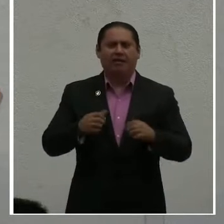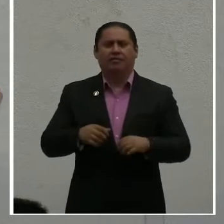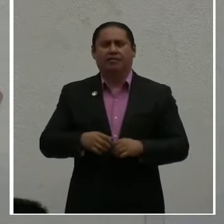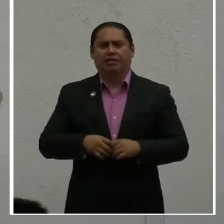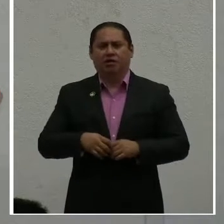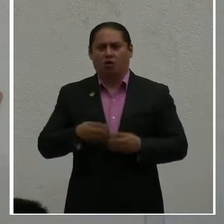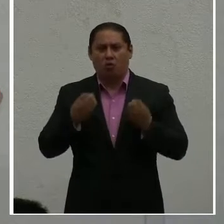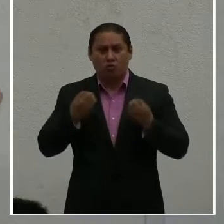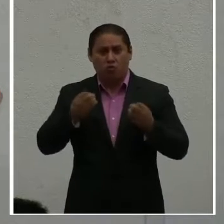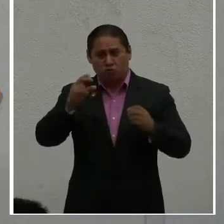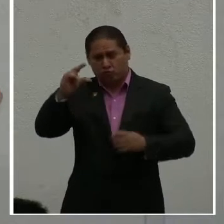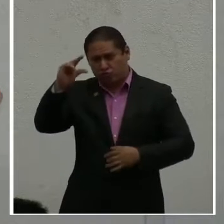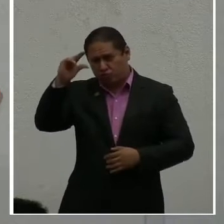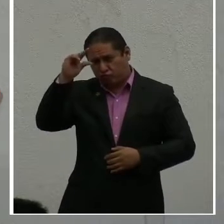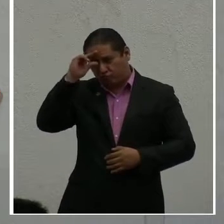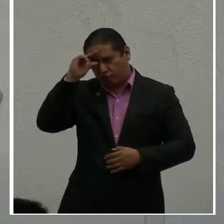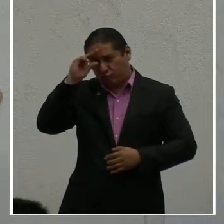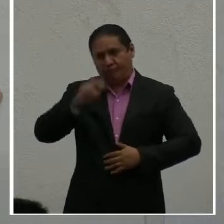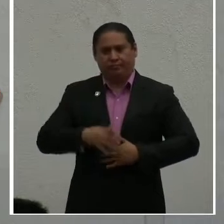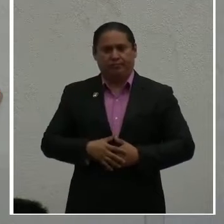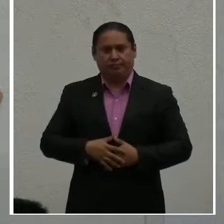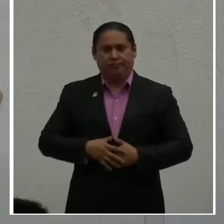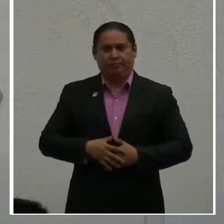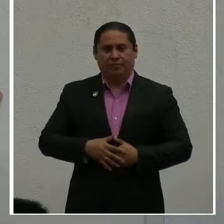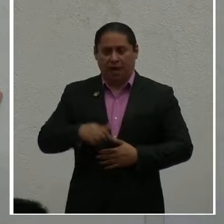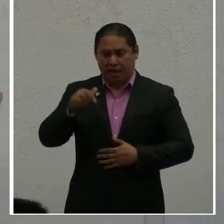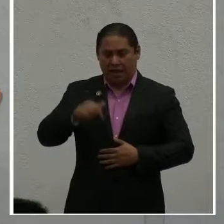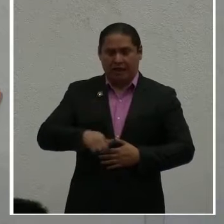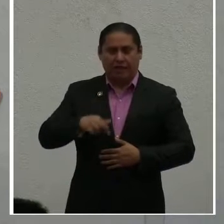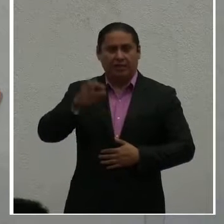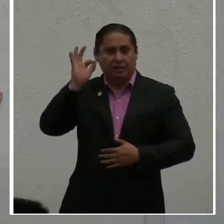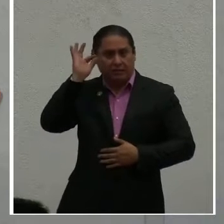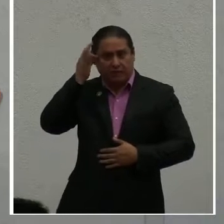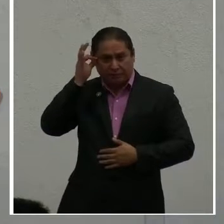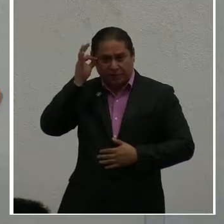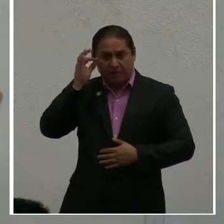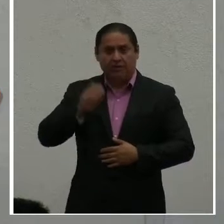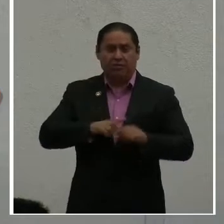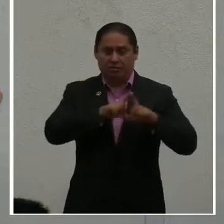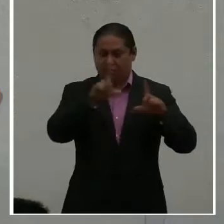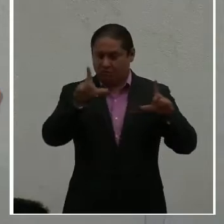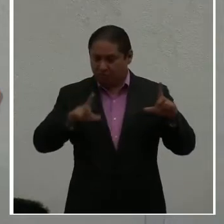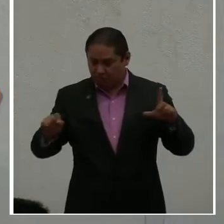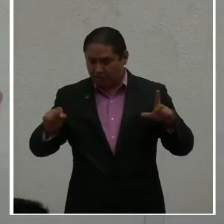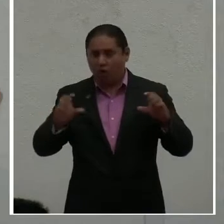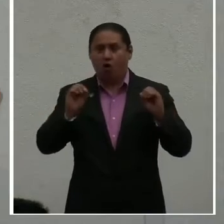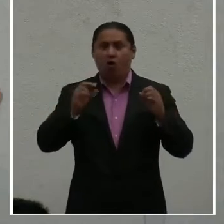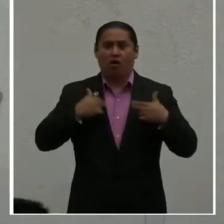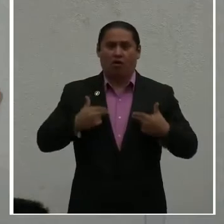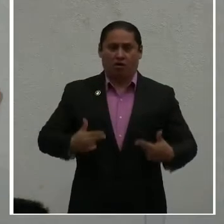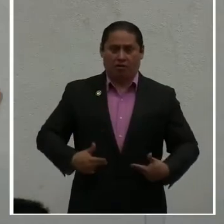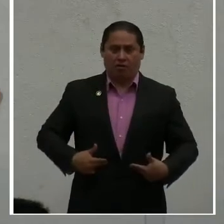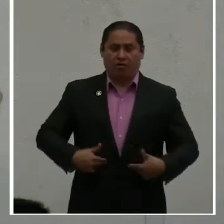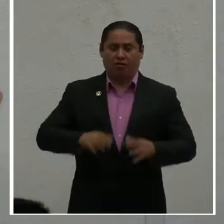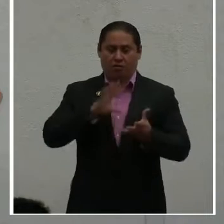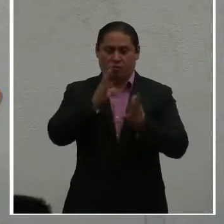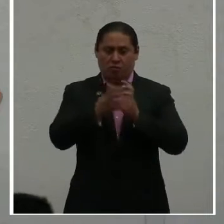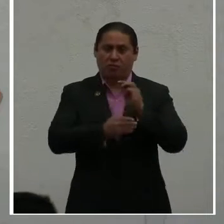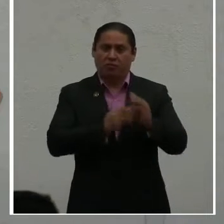eminente, como servidores del Estado, la patria o la humanidad. Es por